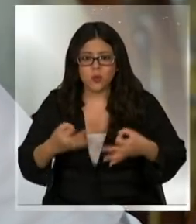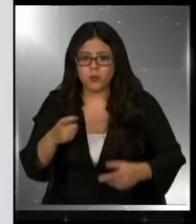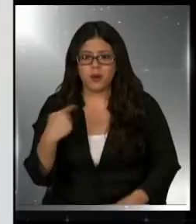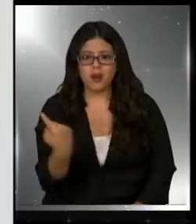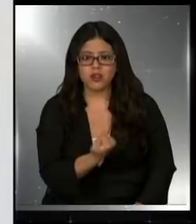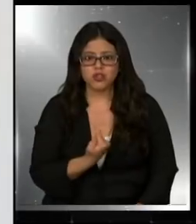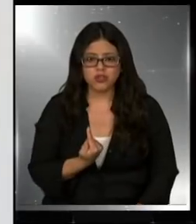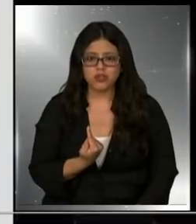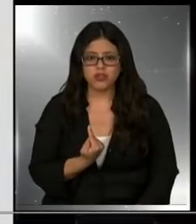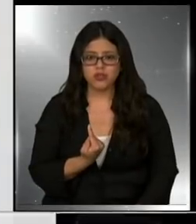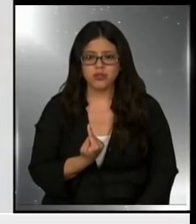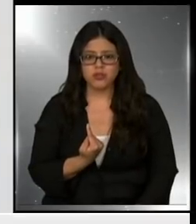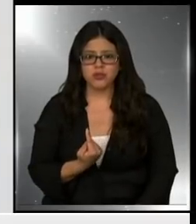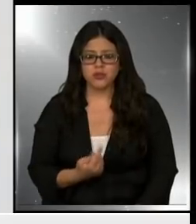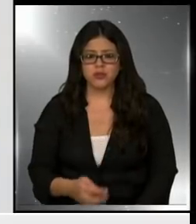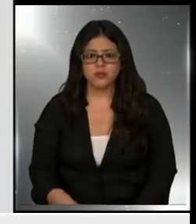nosotros.